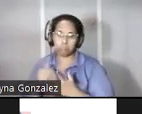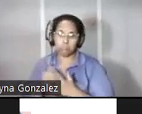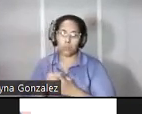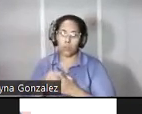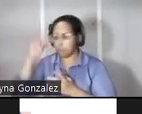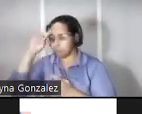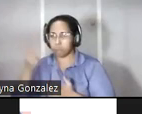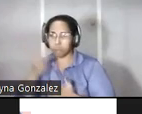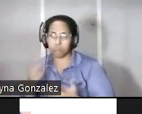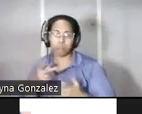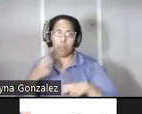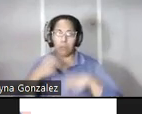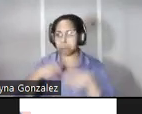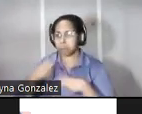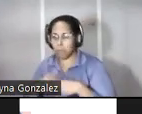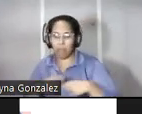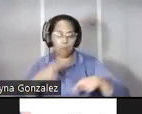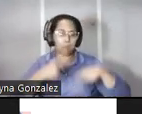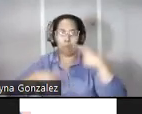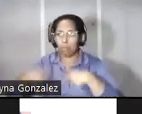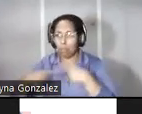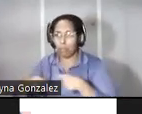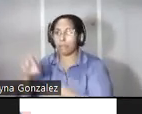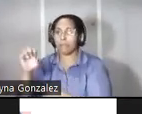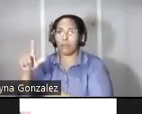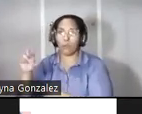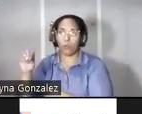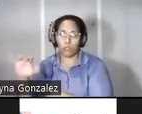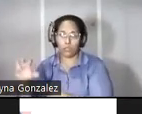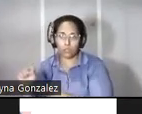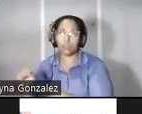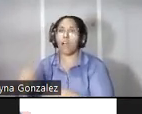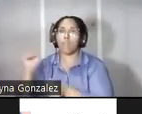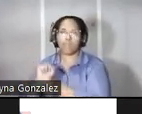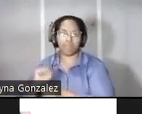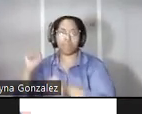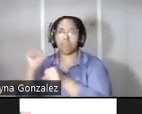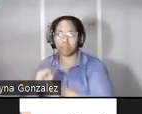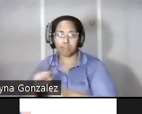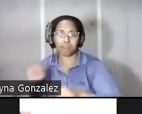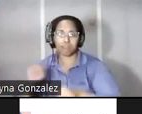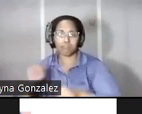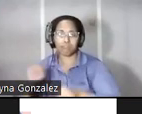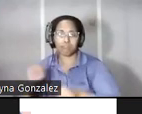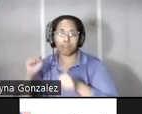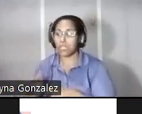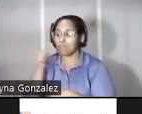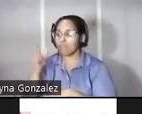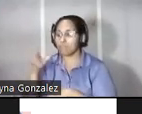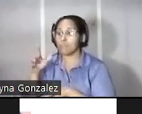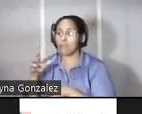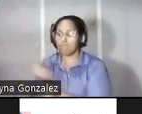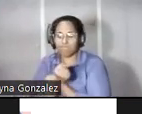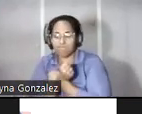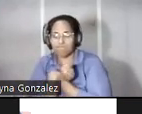contratiempos mayores. Se alegaba que Eloísa era, y cito, una mujer trabajadora que idolatraba a su